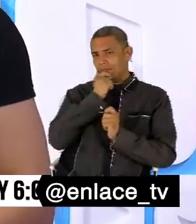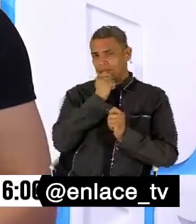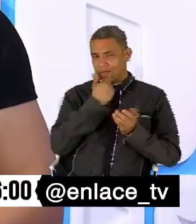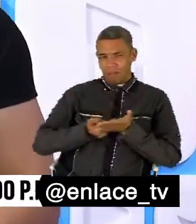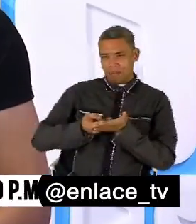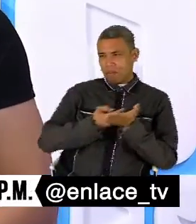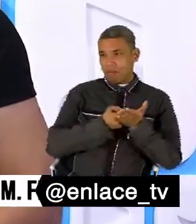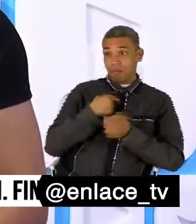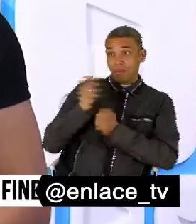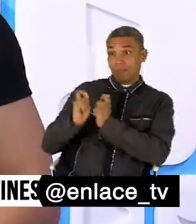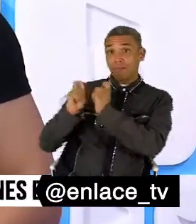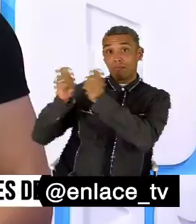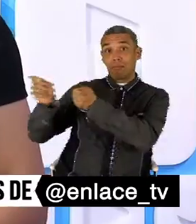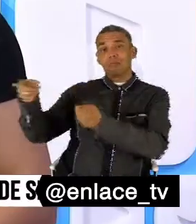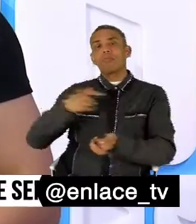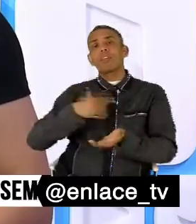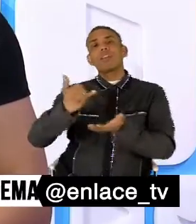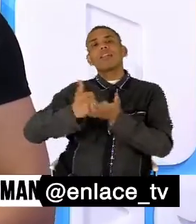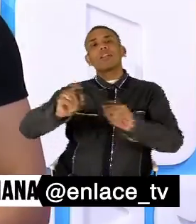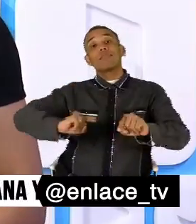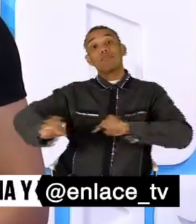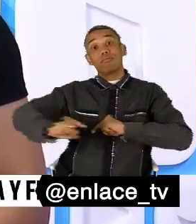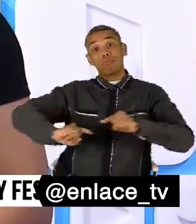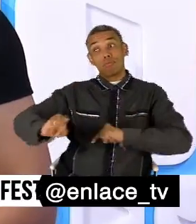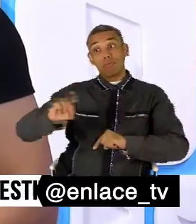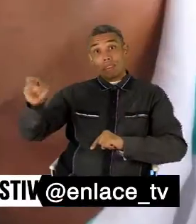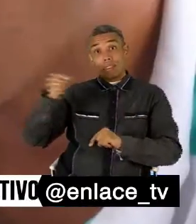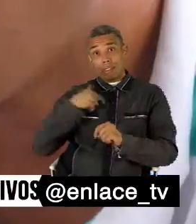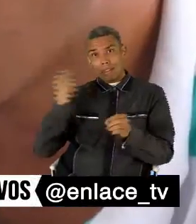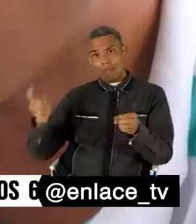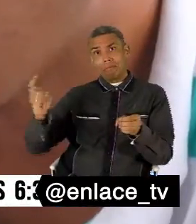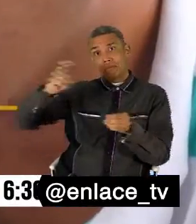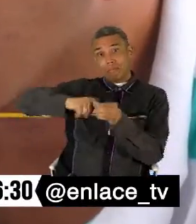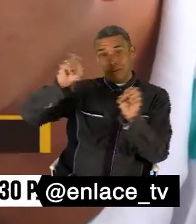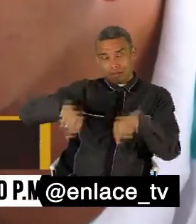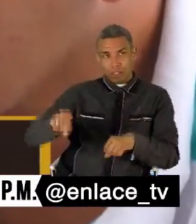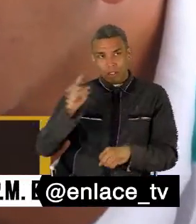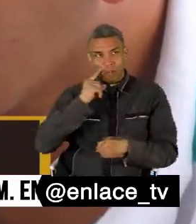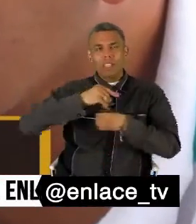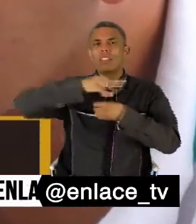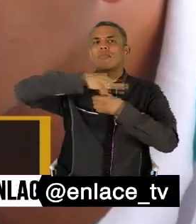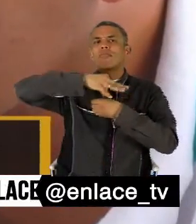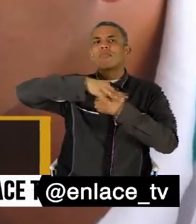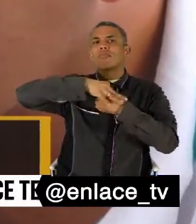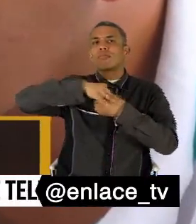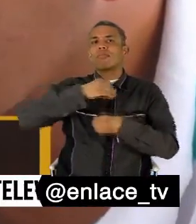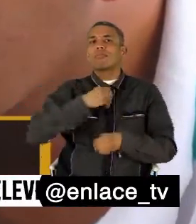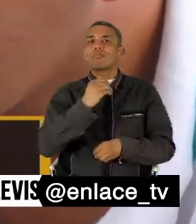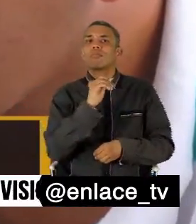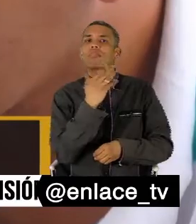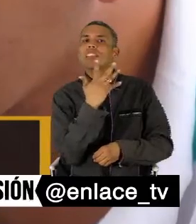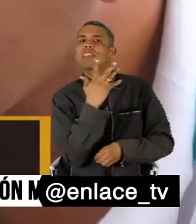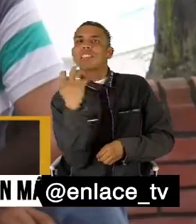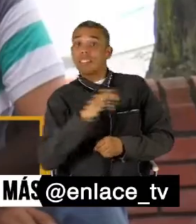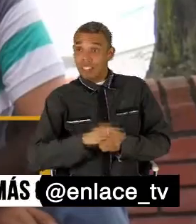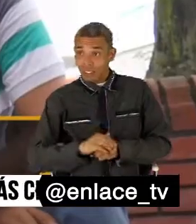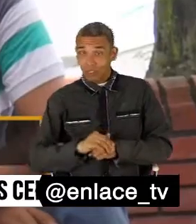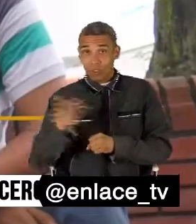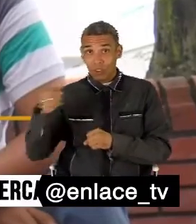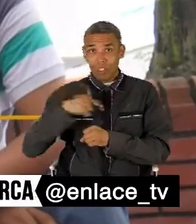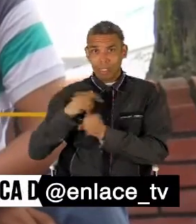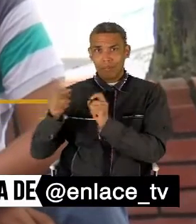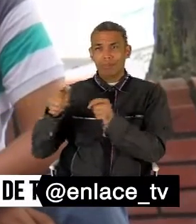las Unidades Tecnológicas de Santander. Con 500 votos, Dani Andrés Gil, de 26 años de edad, estudiante de cuarto